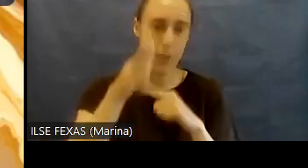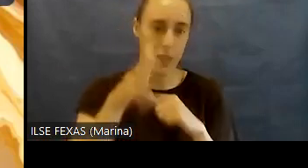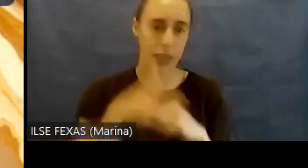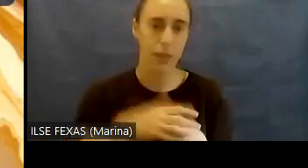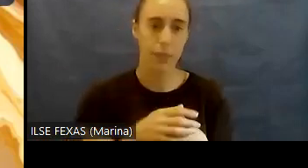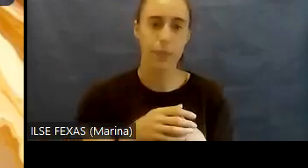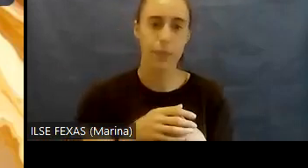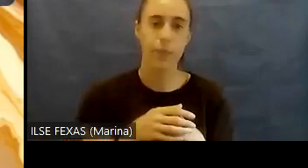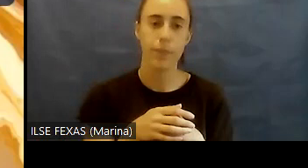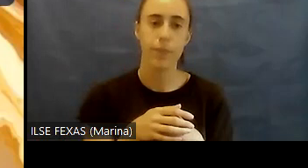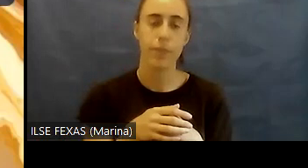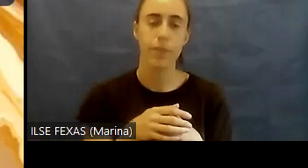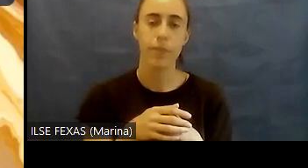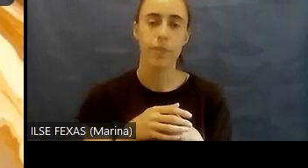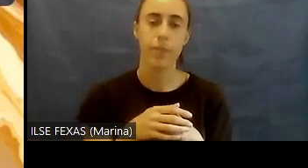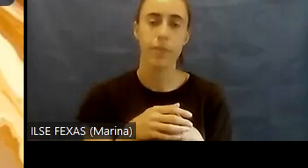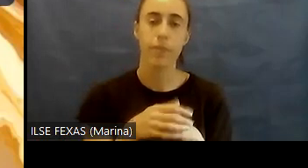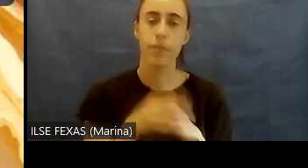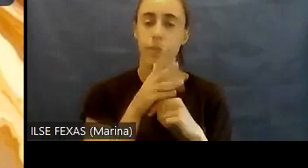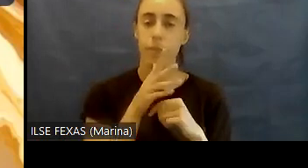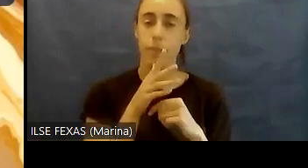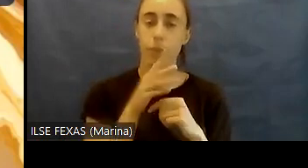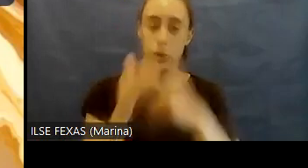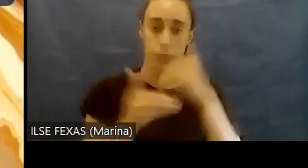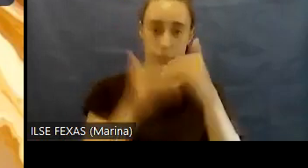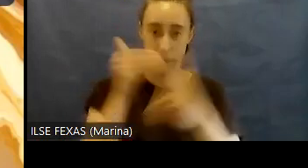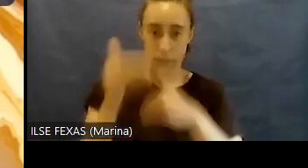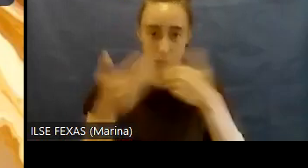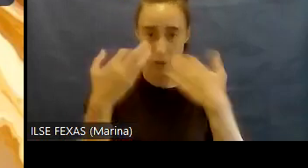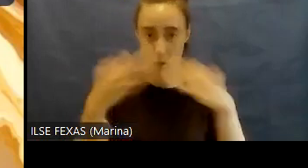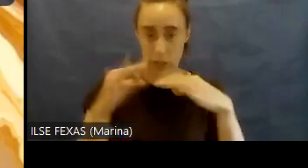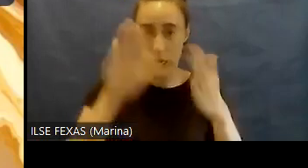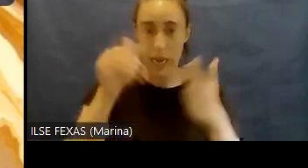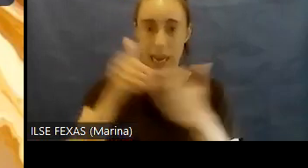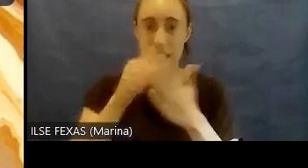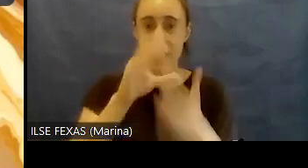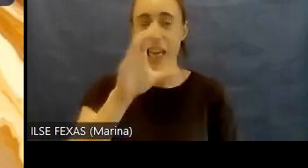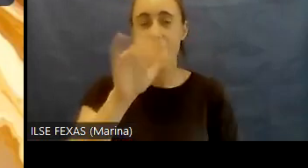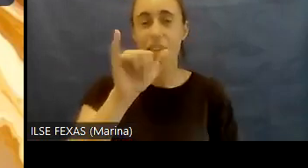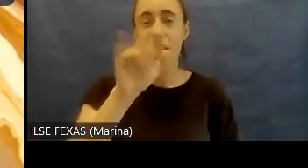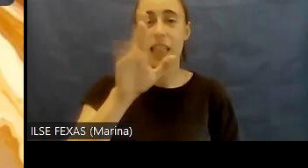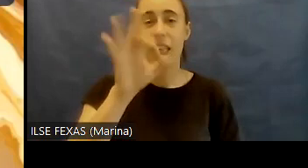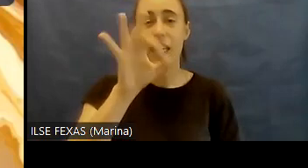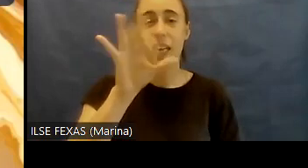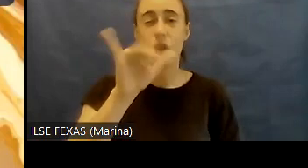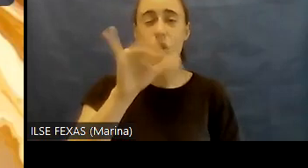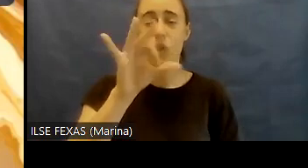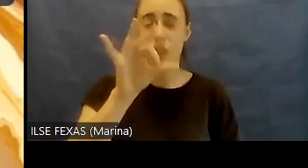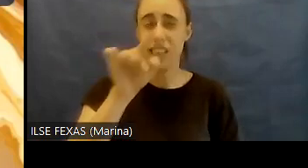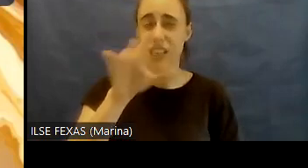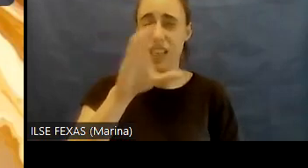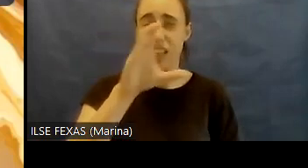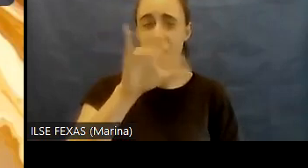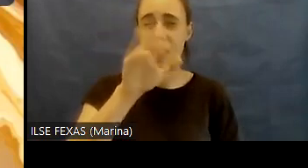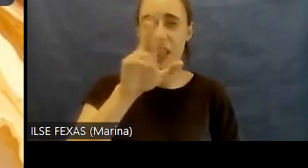escala evolutiva normal hasta llegar a la cirrosis, como sabéis, o la fibrosis hepática, como